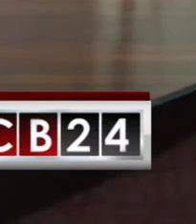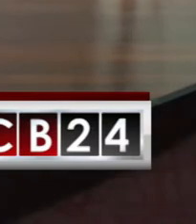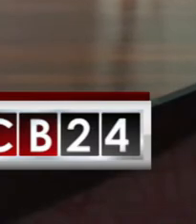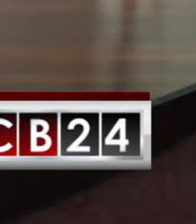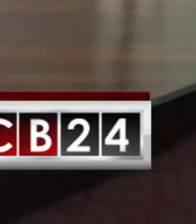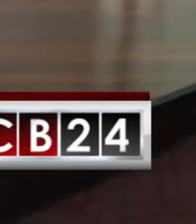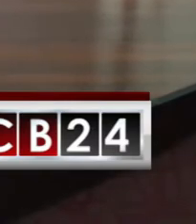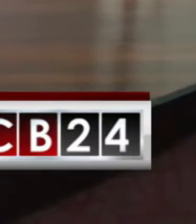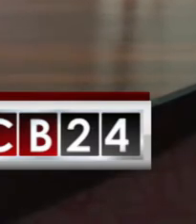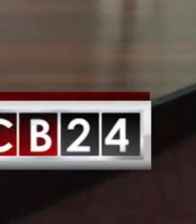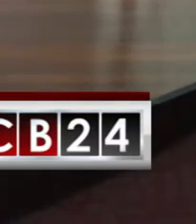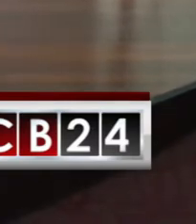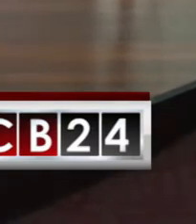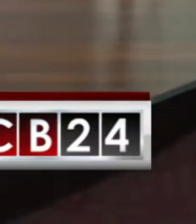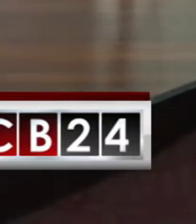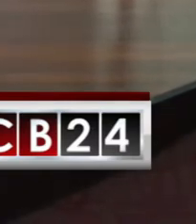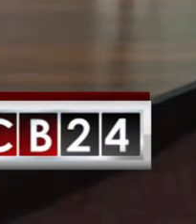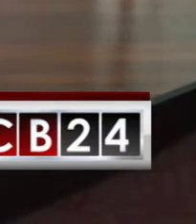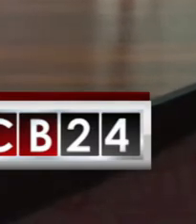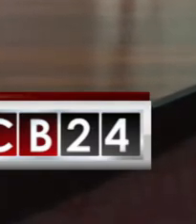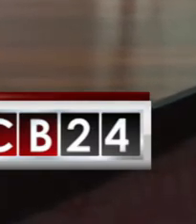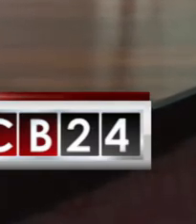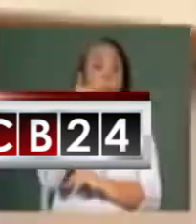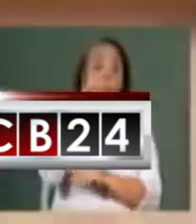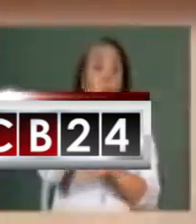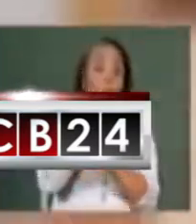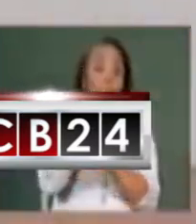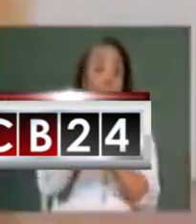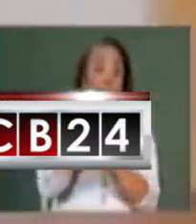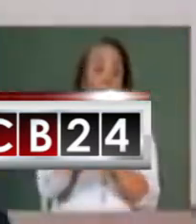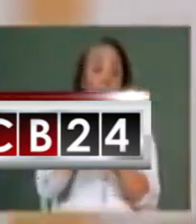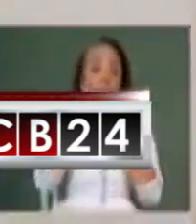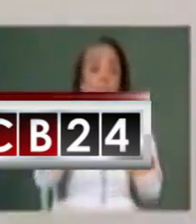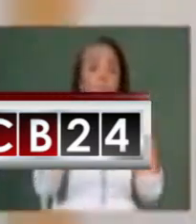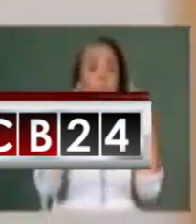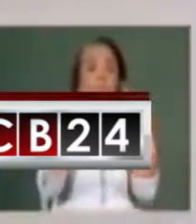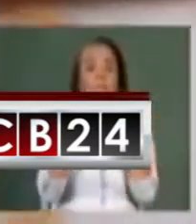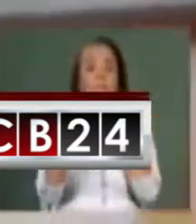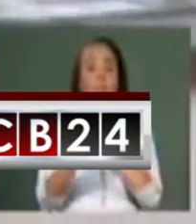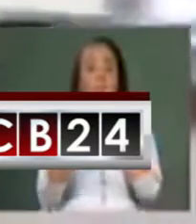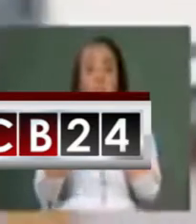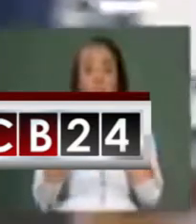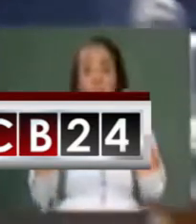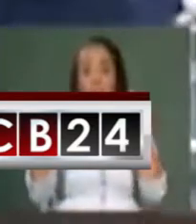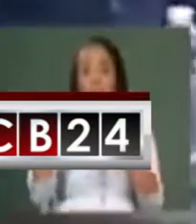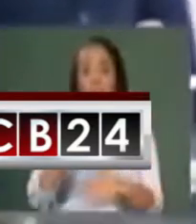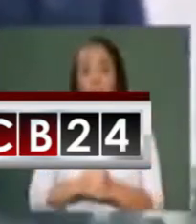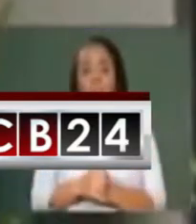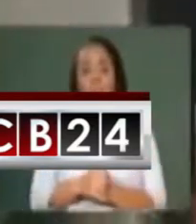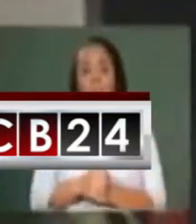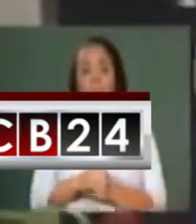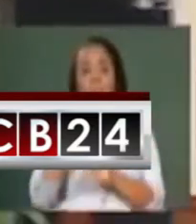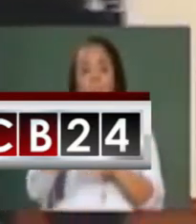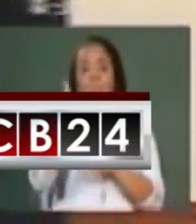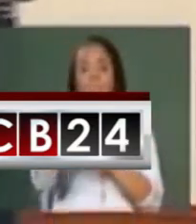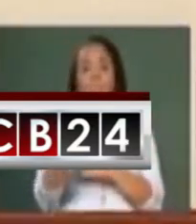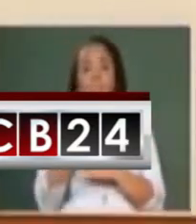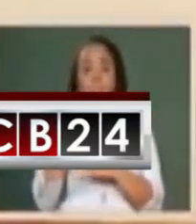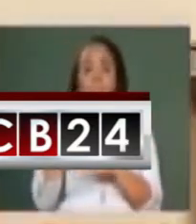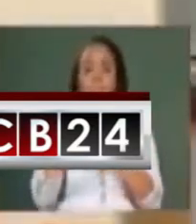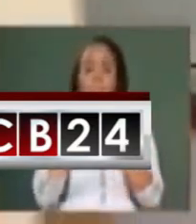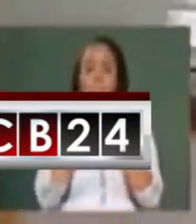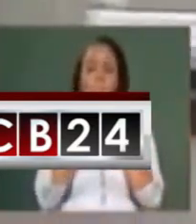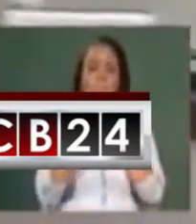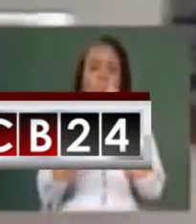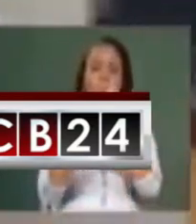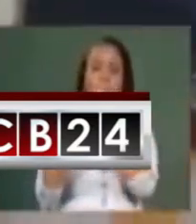derechos de la clase trabajadora de este país, defendiendo el ambiente. Y al tener menos diputados, eso nos obliga a convencer